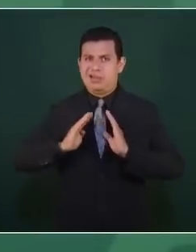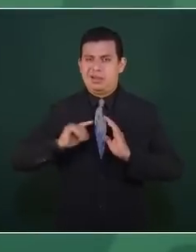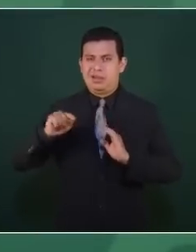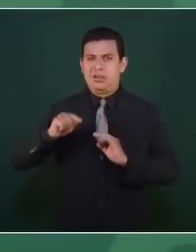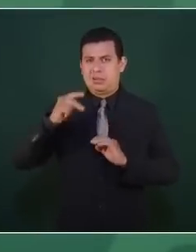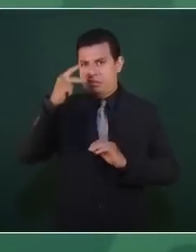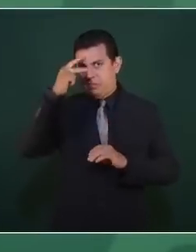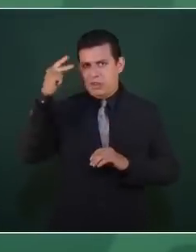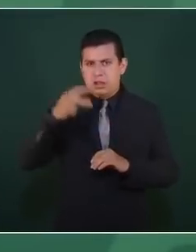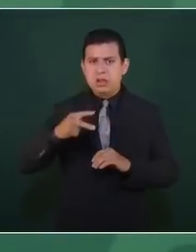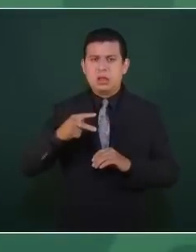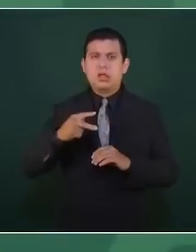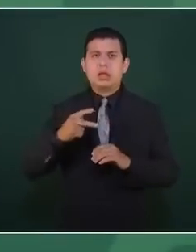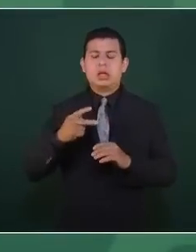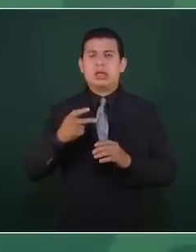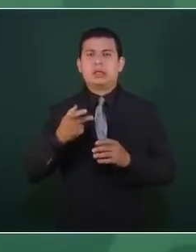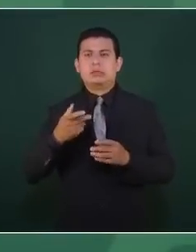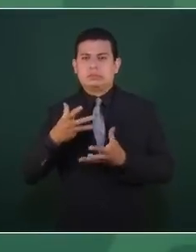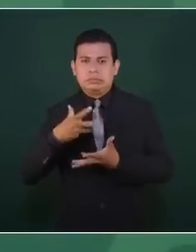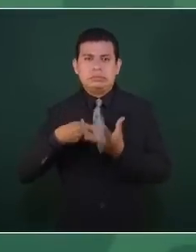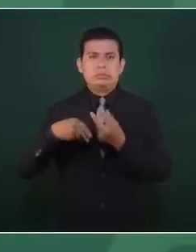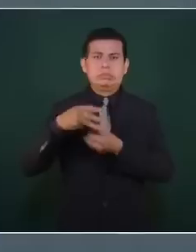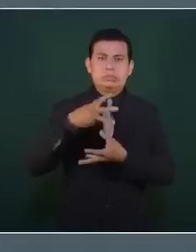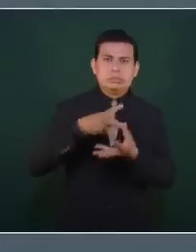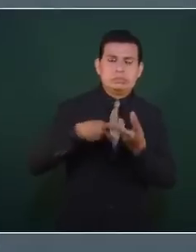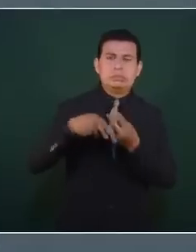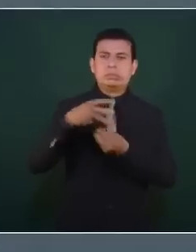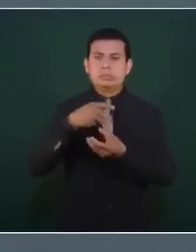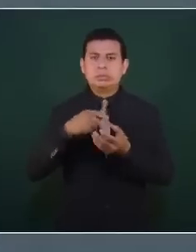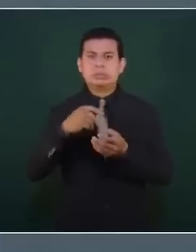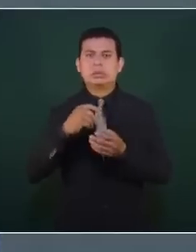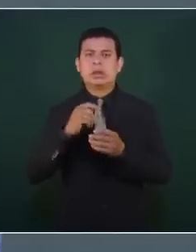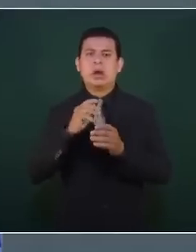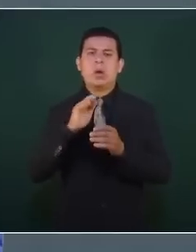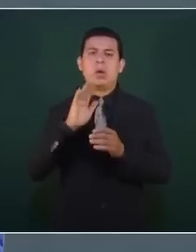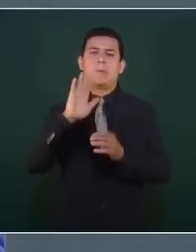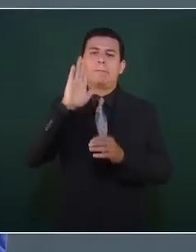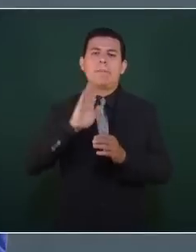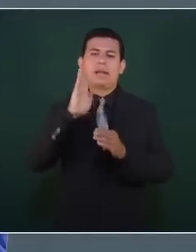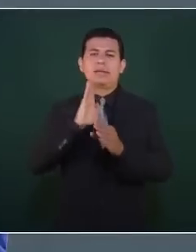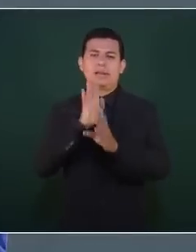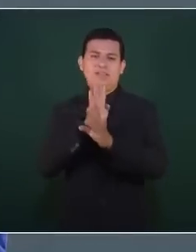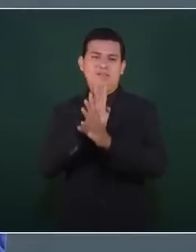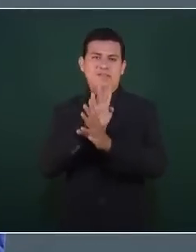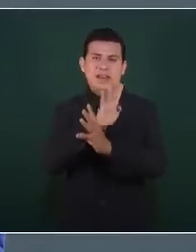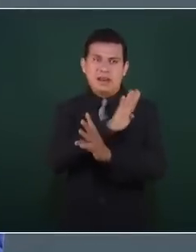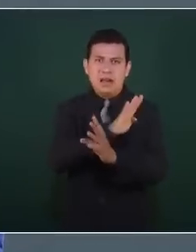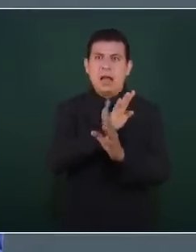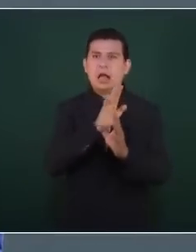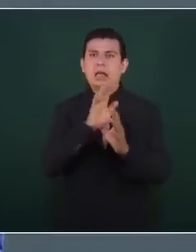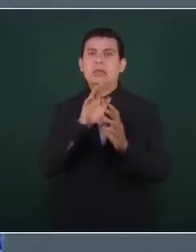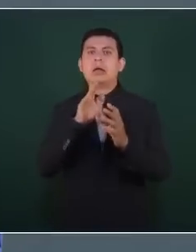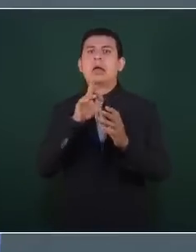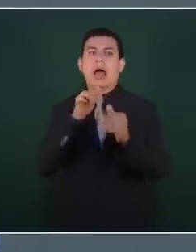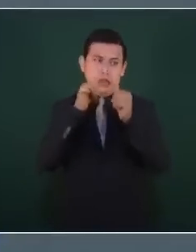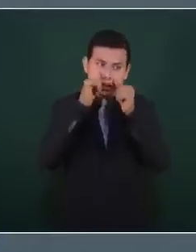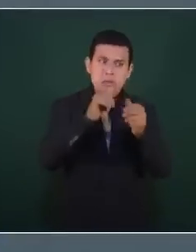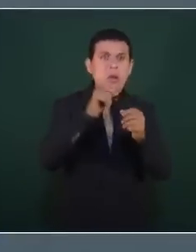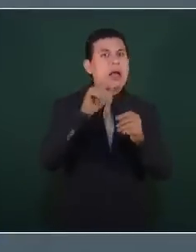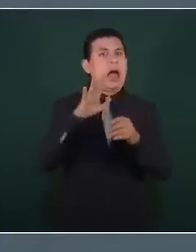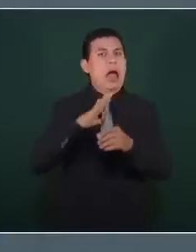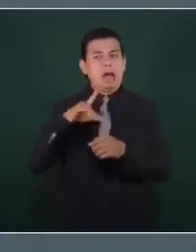han tenido que fondearse, esperar que pasen confrontaciones, porque